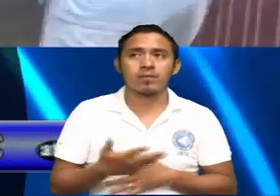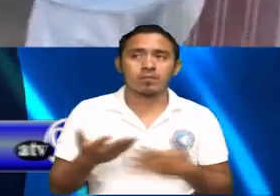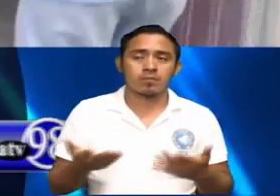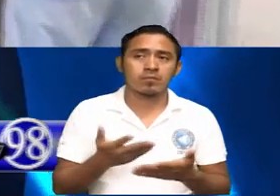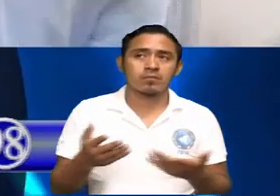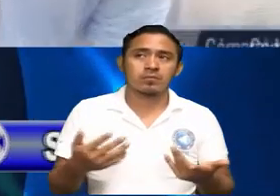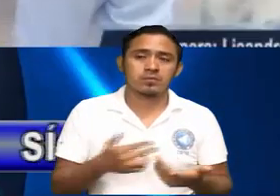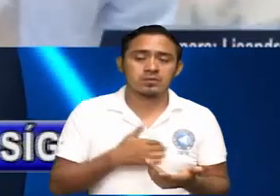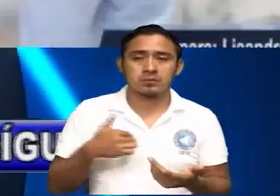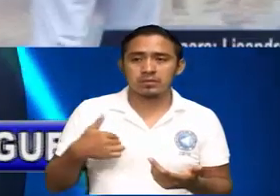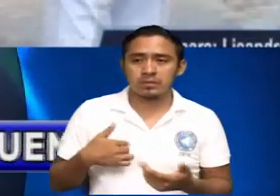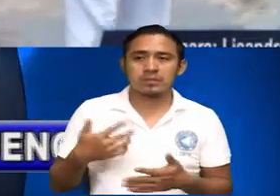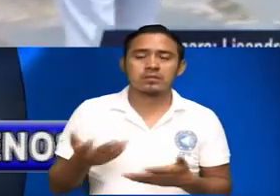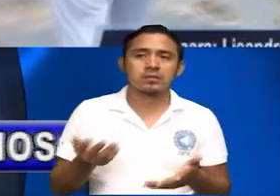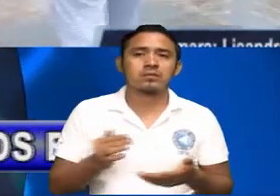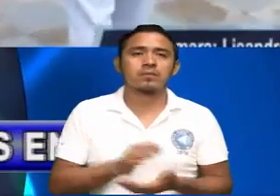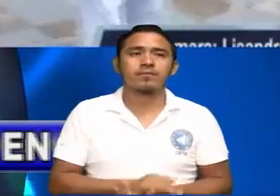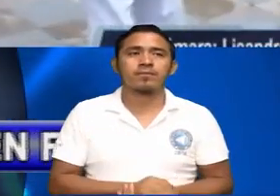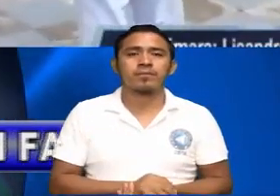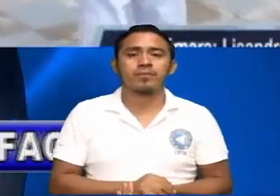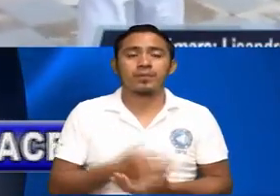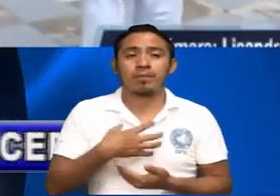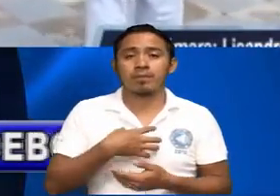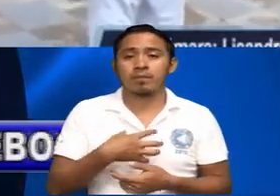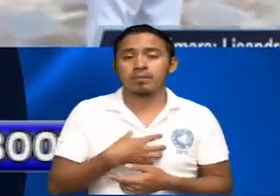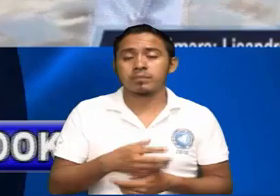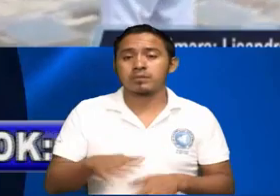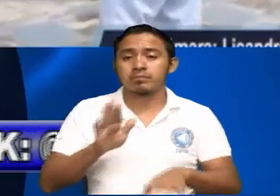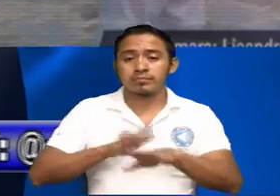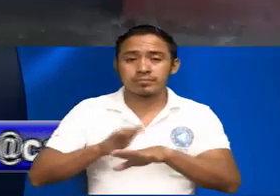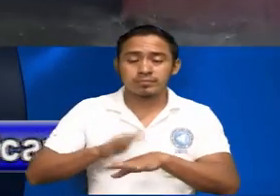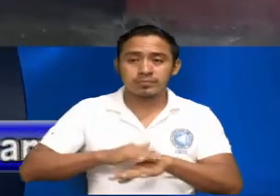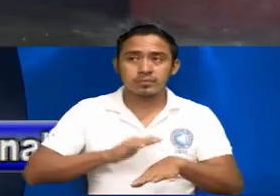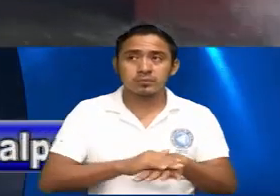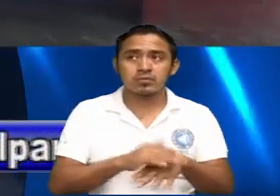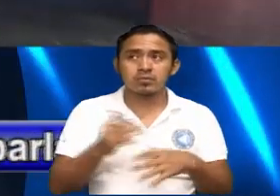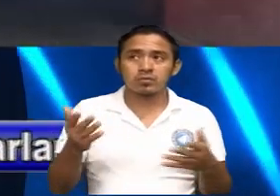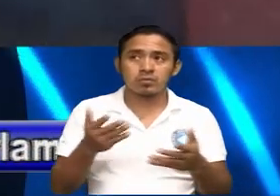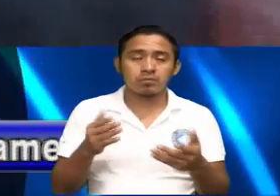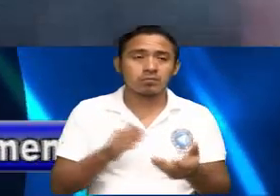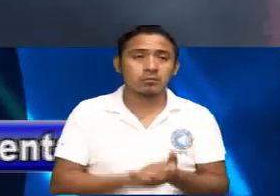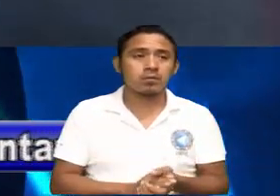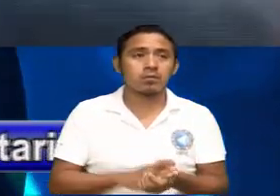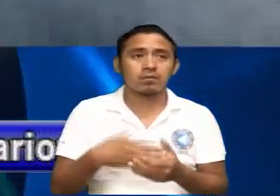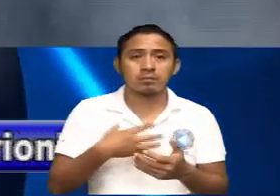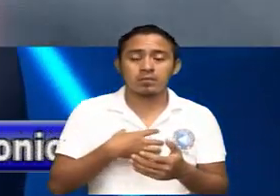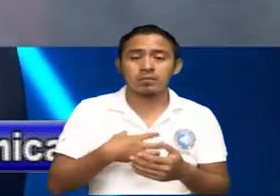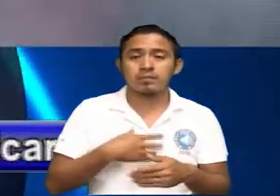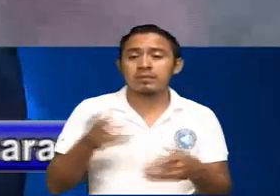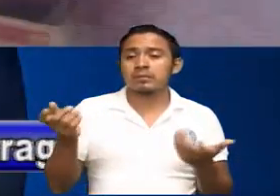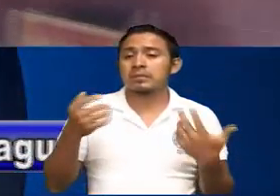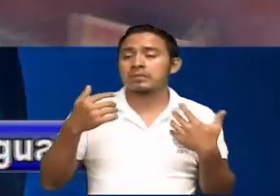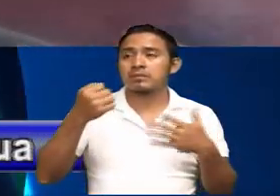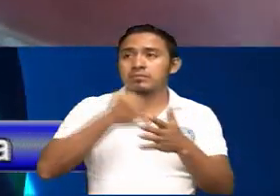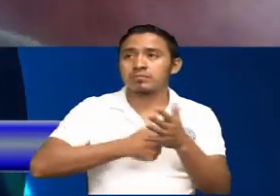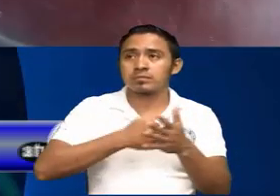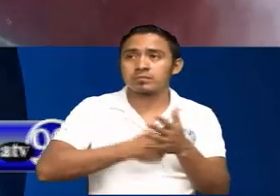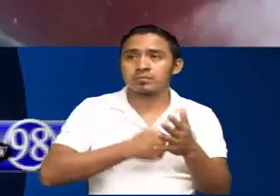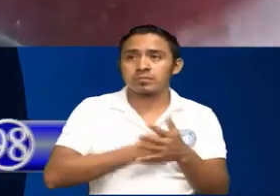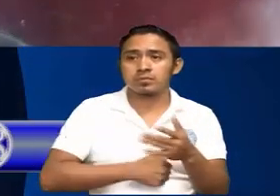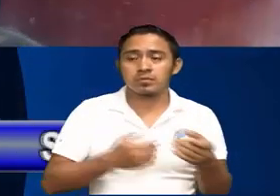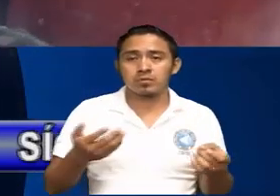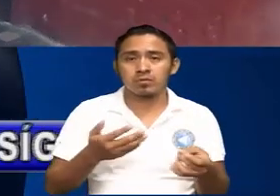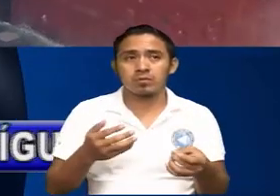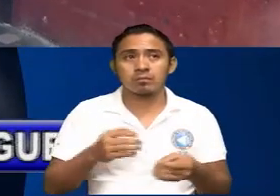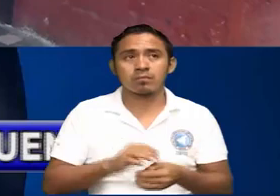2.232 y vamos a fortalecer la prevención y atención con todas las acciones de lucha antiepidémica que el